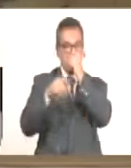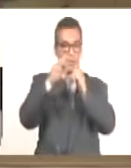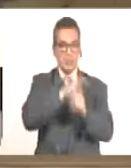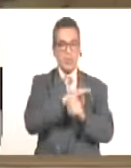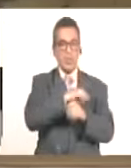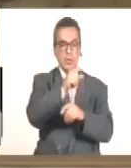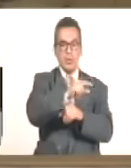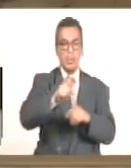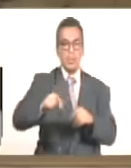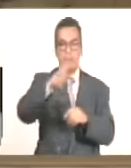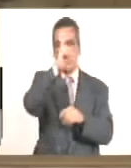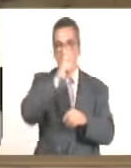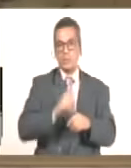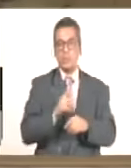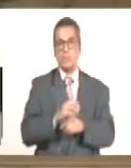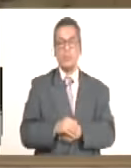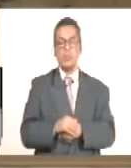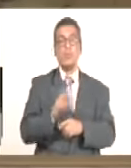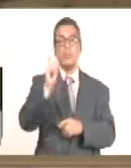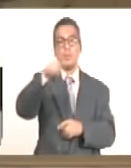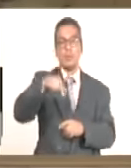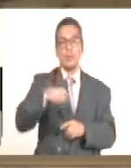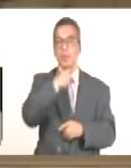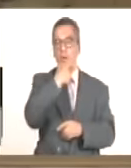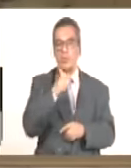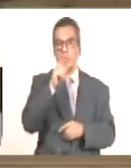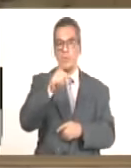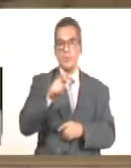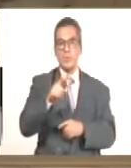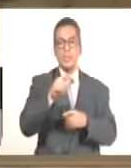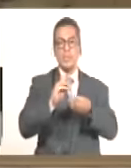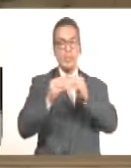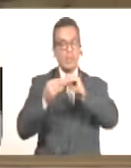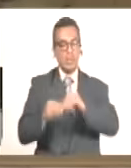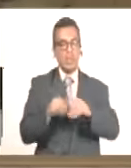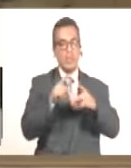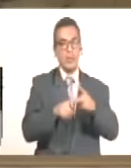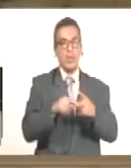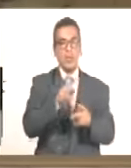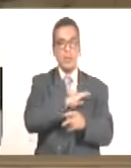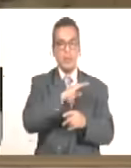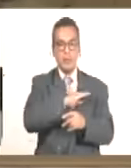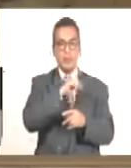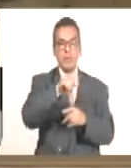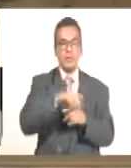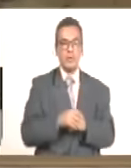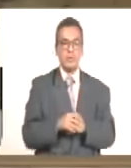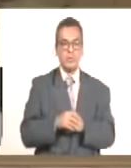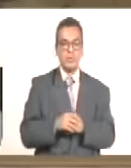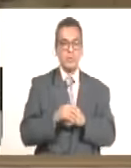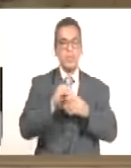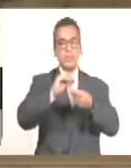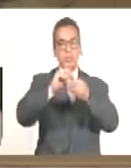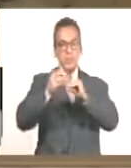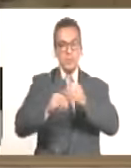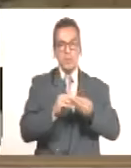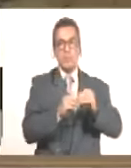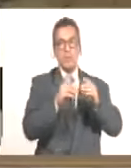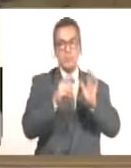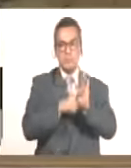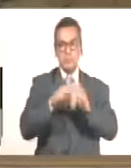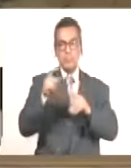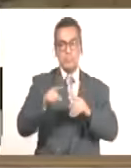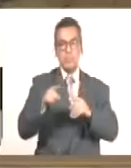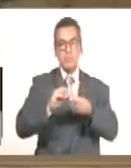social de las personas con discapacidad, así como facilitar talleres de reparación para su mantenimiento, conservación, adaptación